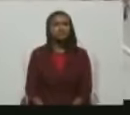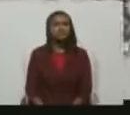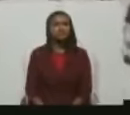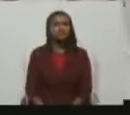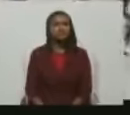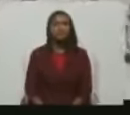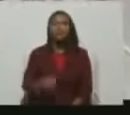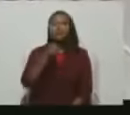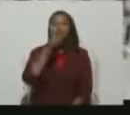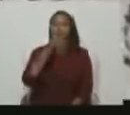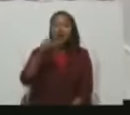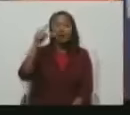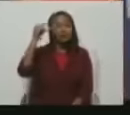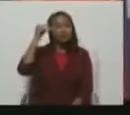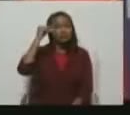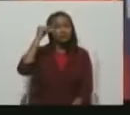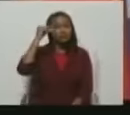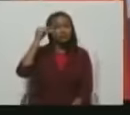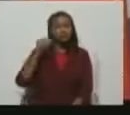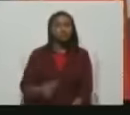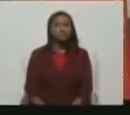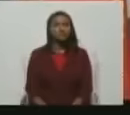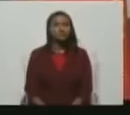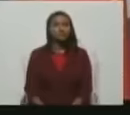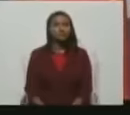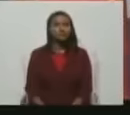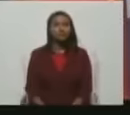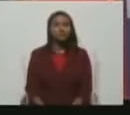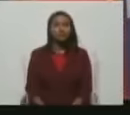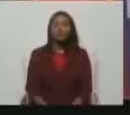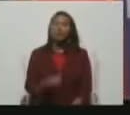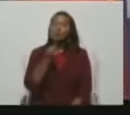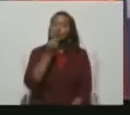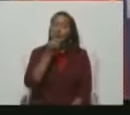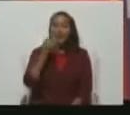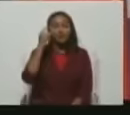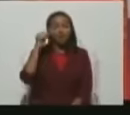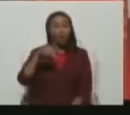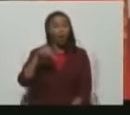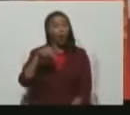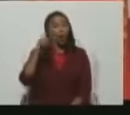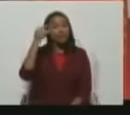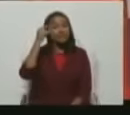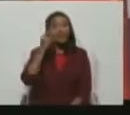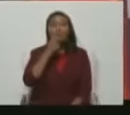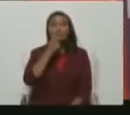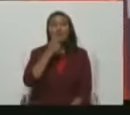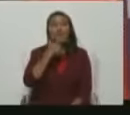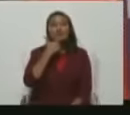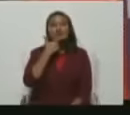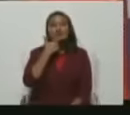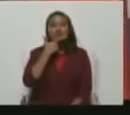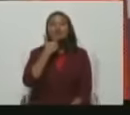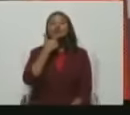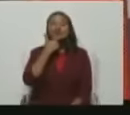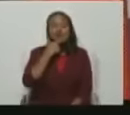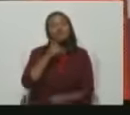Buenos días. Un bonito día el día de hoy. Feliz cumpleaños,